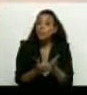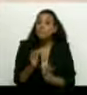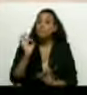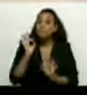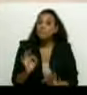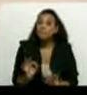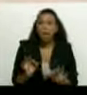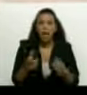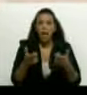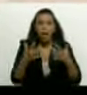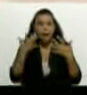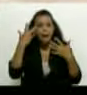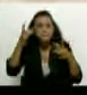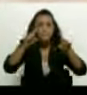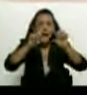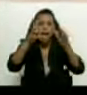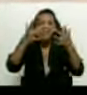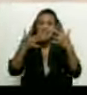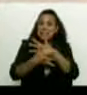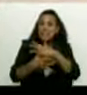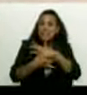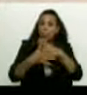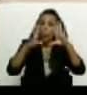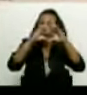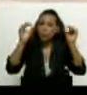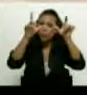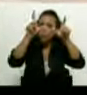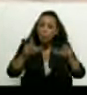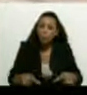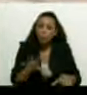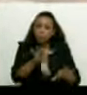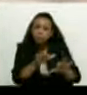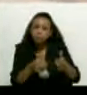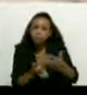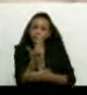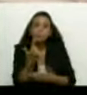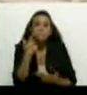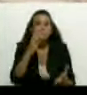por sus inmensas capacidades y experiencia. Albeni Zambrano, La Noticia.